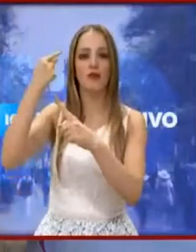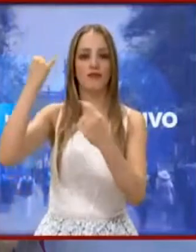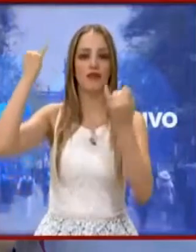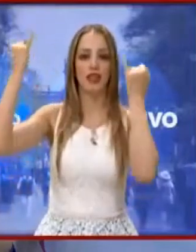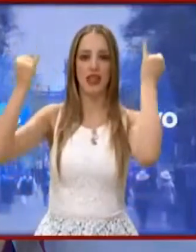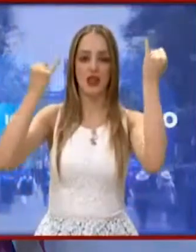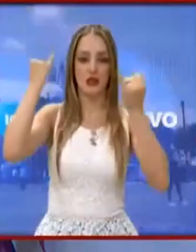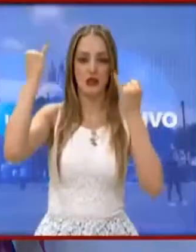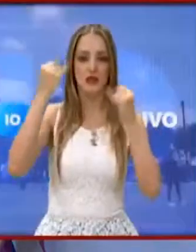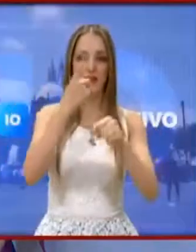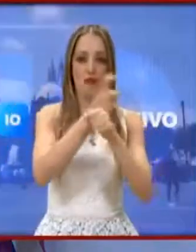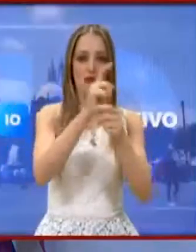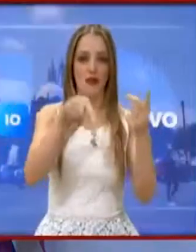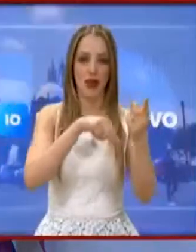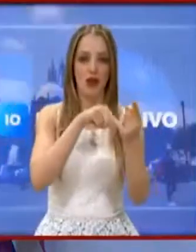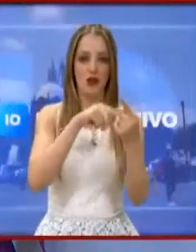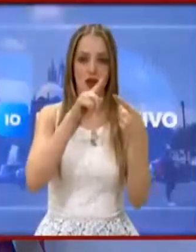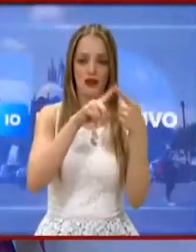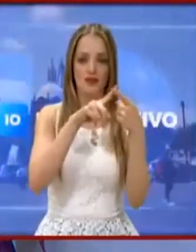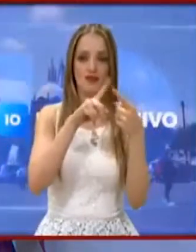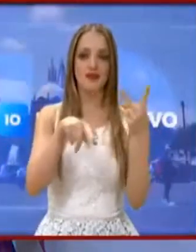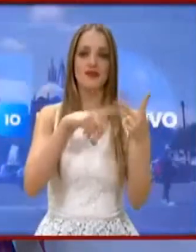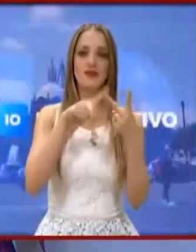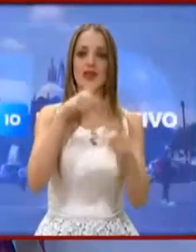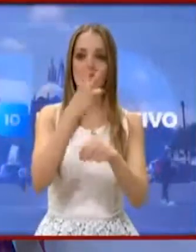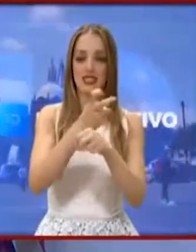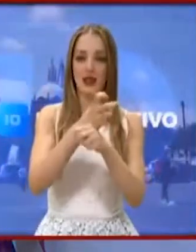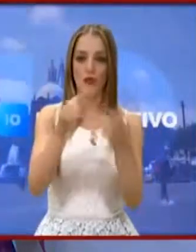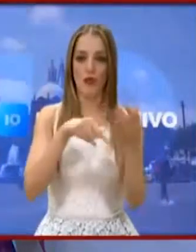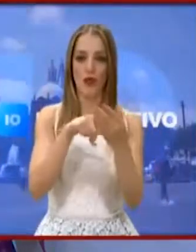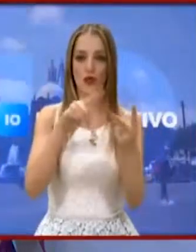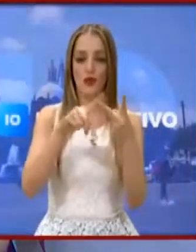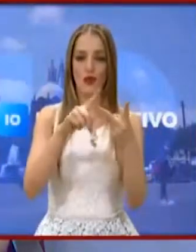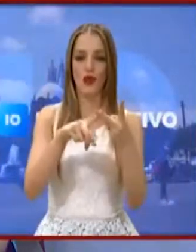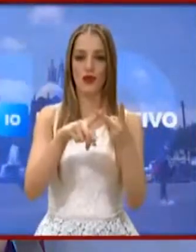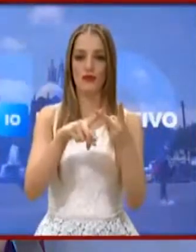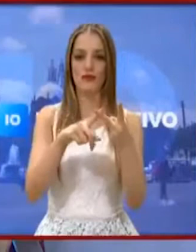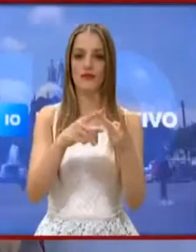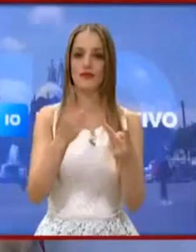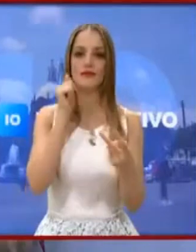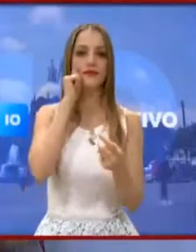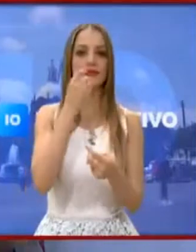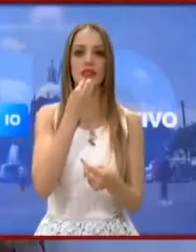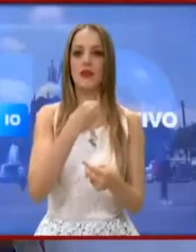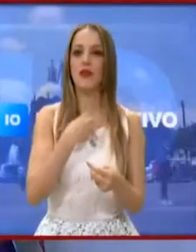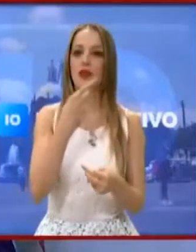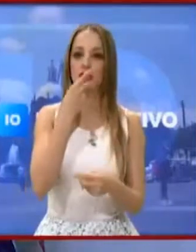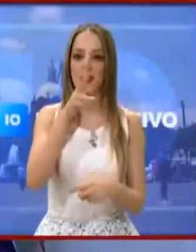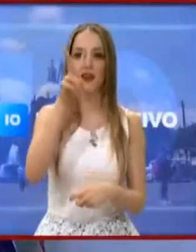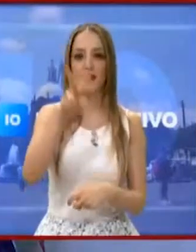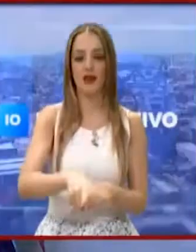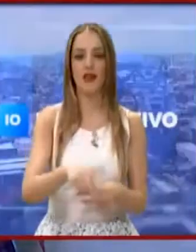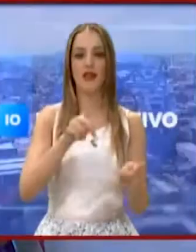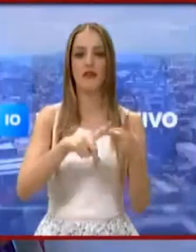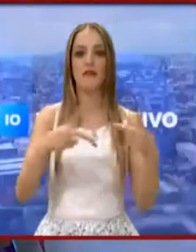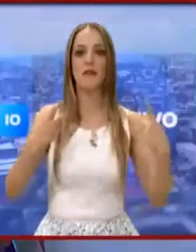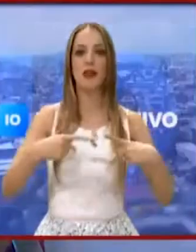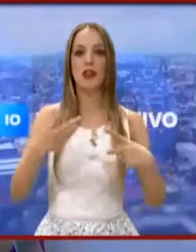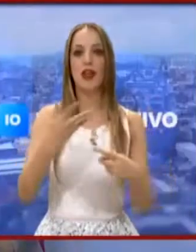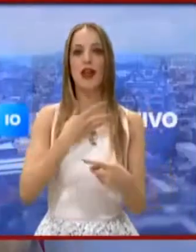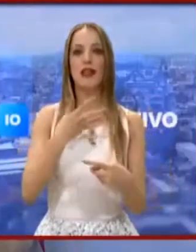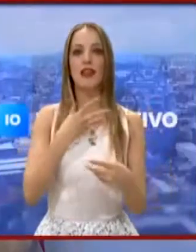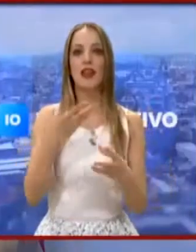primero es que idealizan. Lo segundo es que generalmente, y lo tengo que decir, son personas que tienen